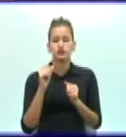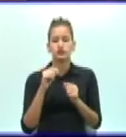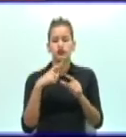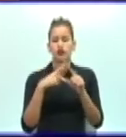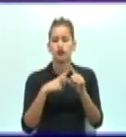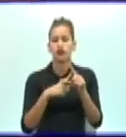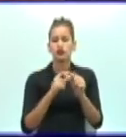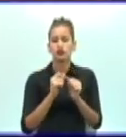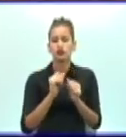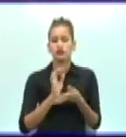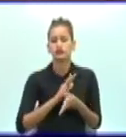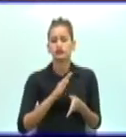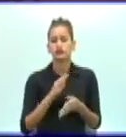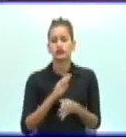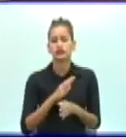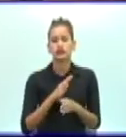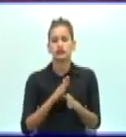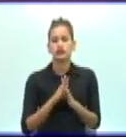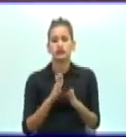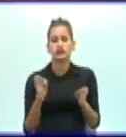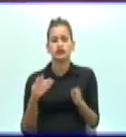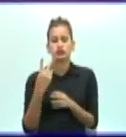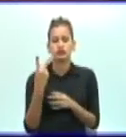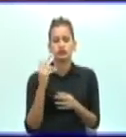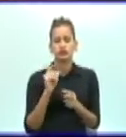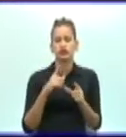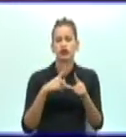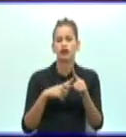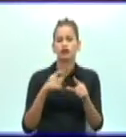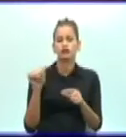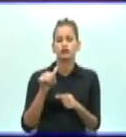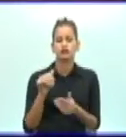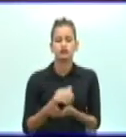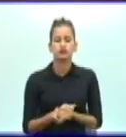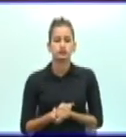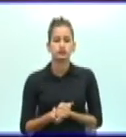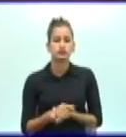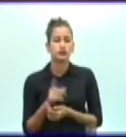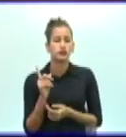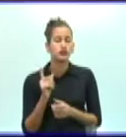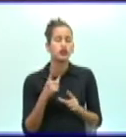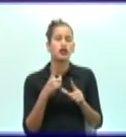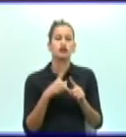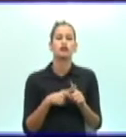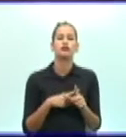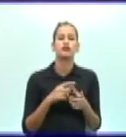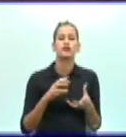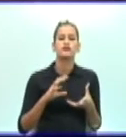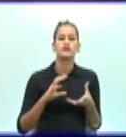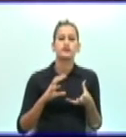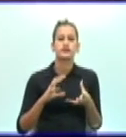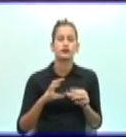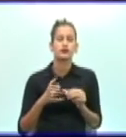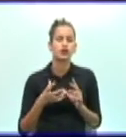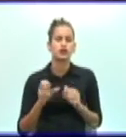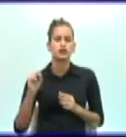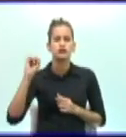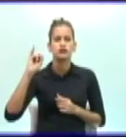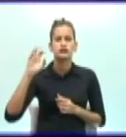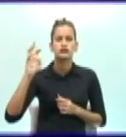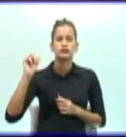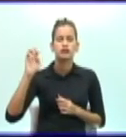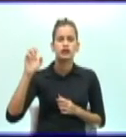nos indica esto? Pues que el ángulo es una figura simétrica. Vamos a ver entonces